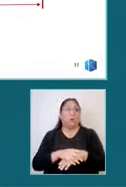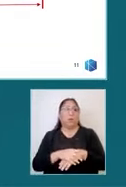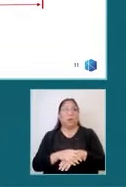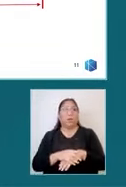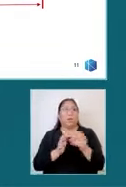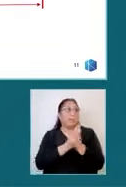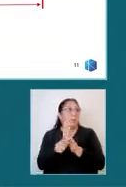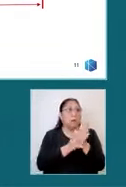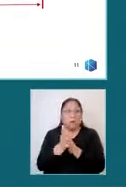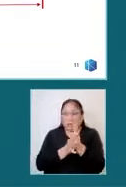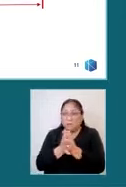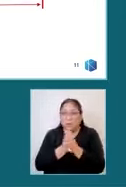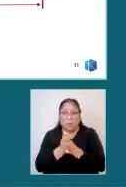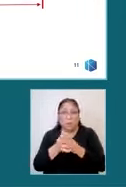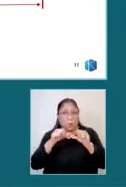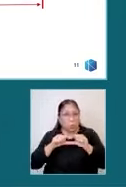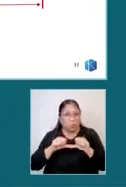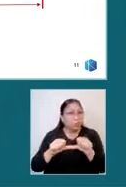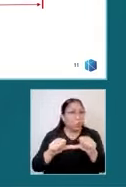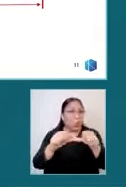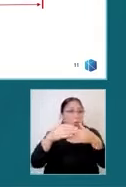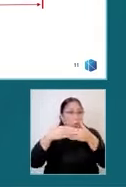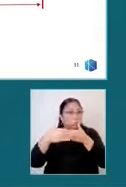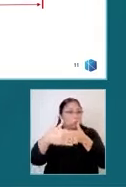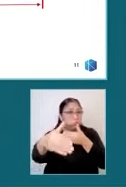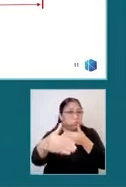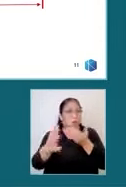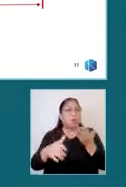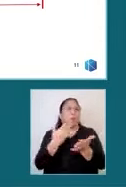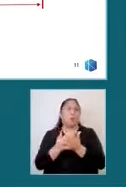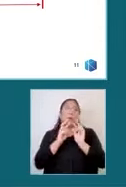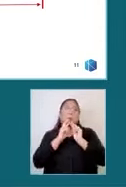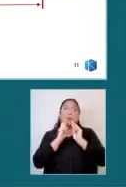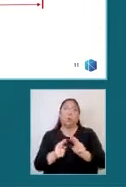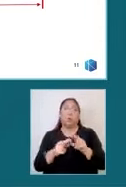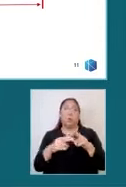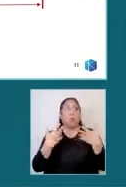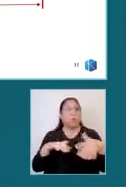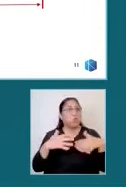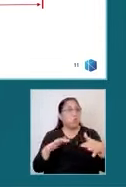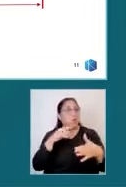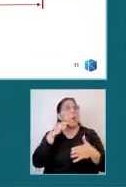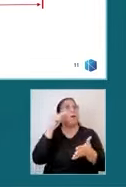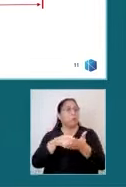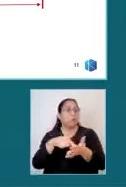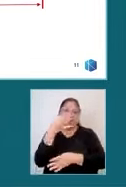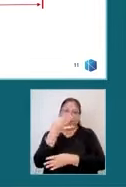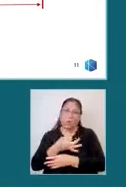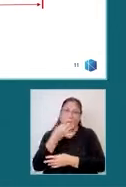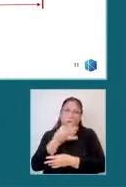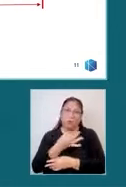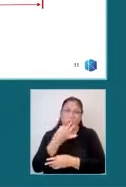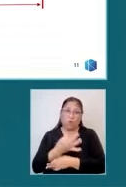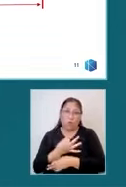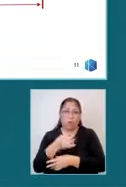largo plazo generan resultados excepcionales. Entonces, realmente cree